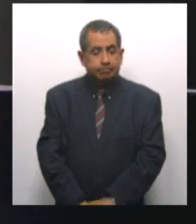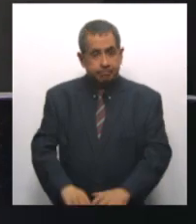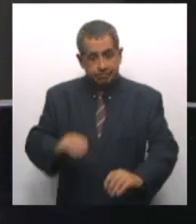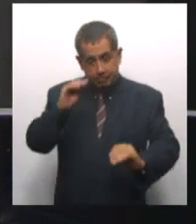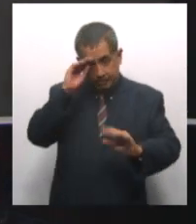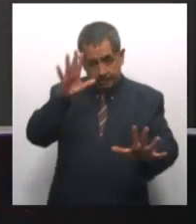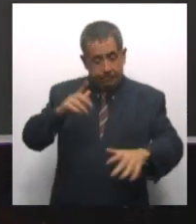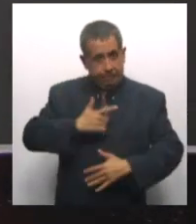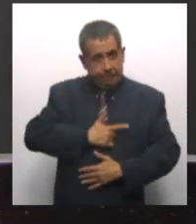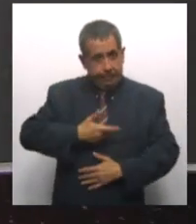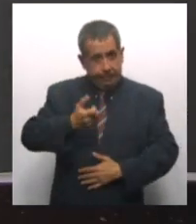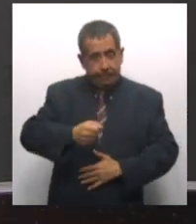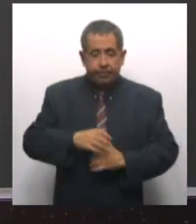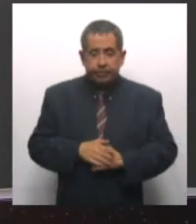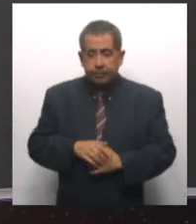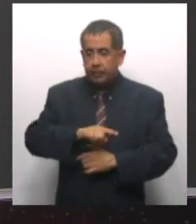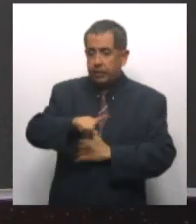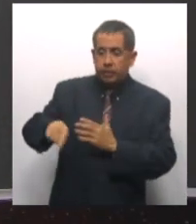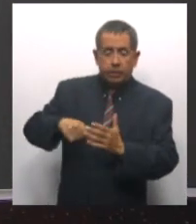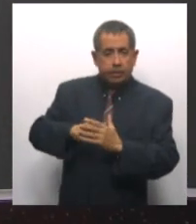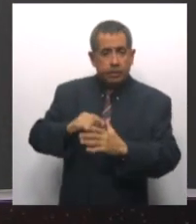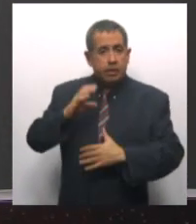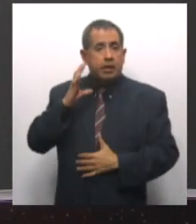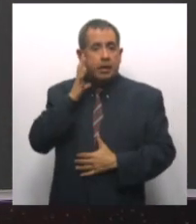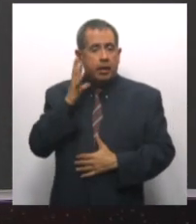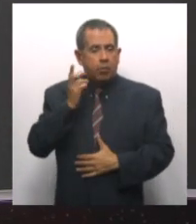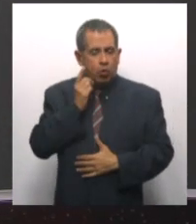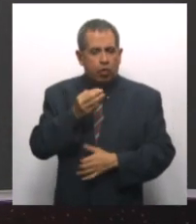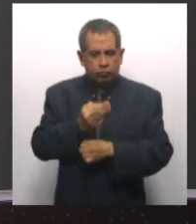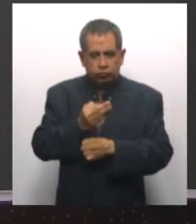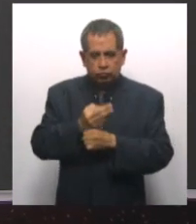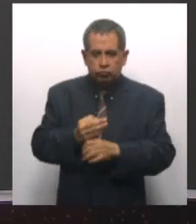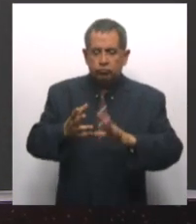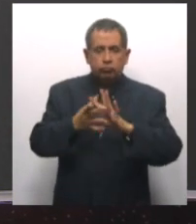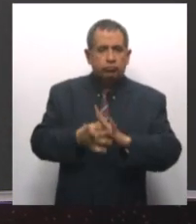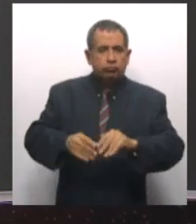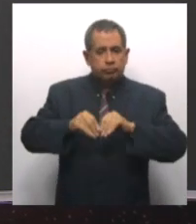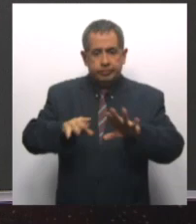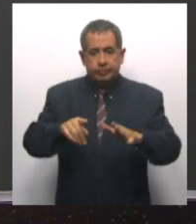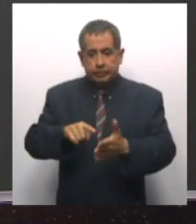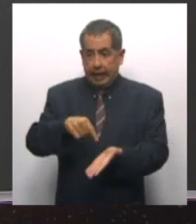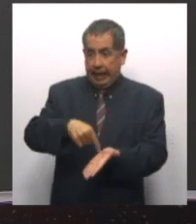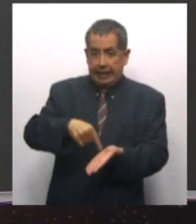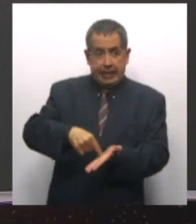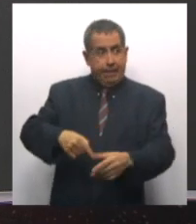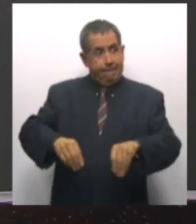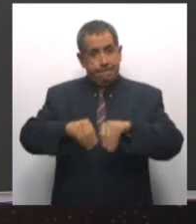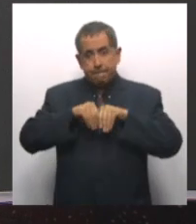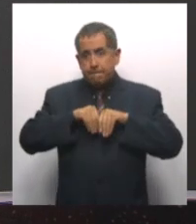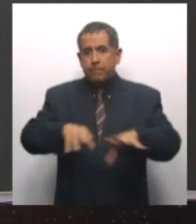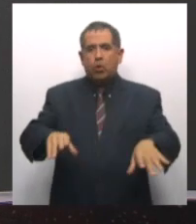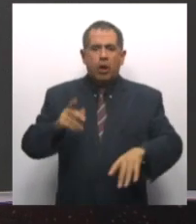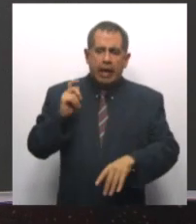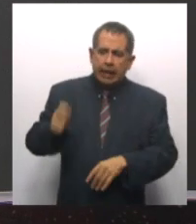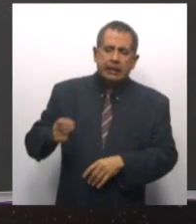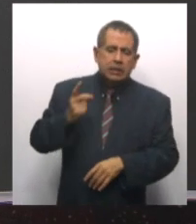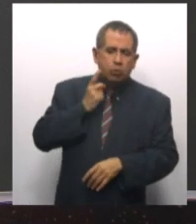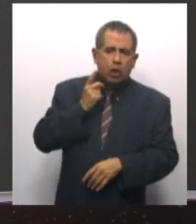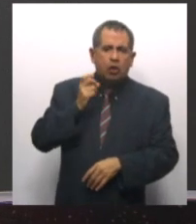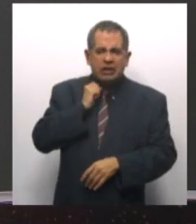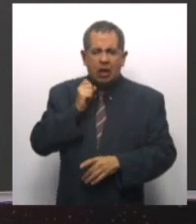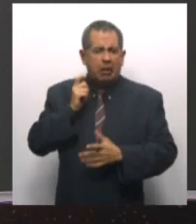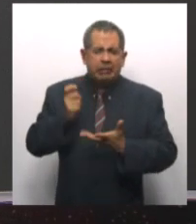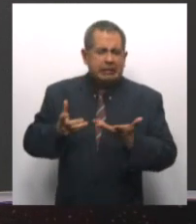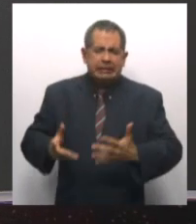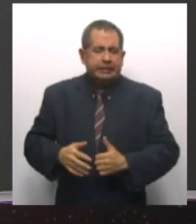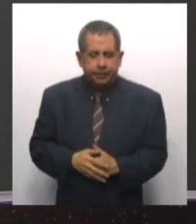¿Qué tal? Como siempre, un gusto saludarle desde el Palacio Legislativo de San Lázaro, epicentro de la actividad legislativa y parlamentaria. Una intensa actividad